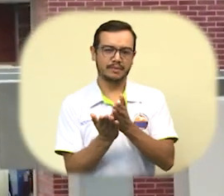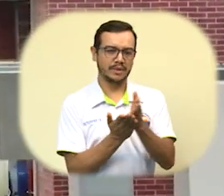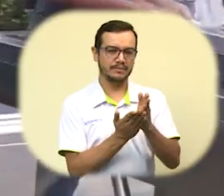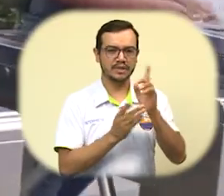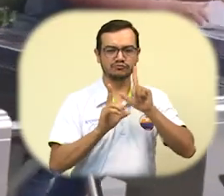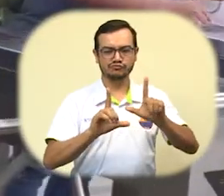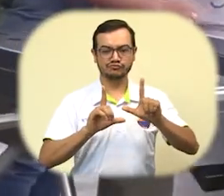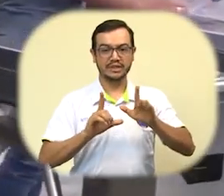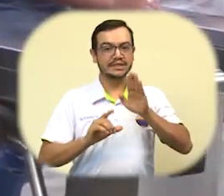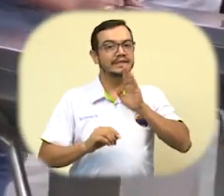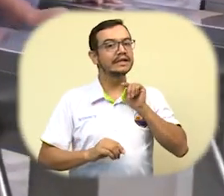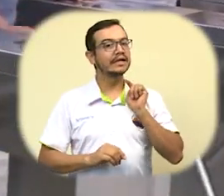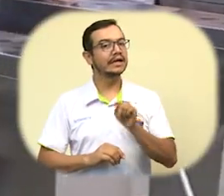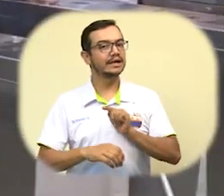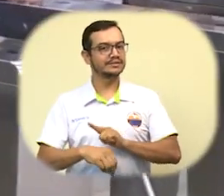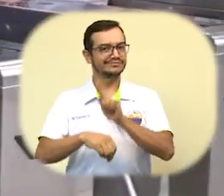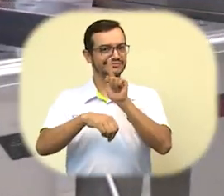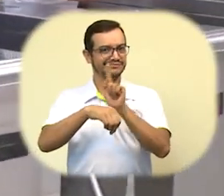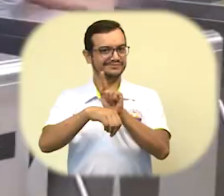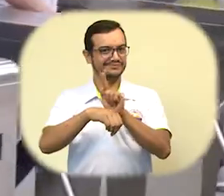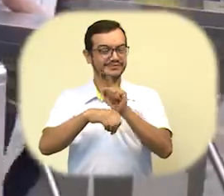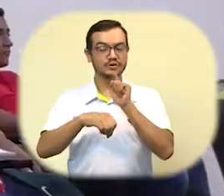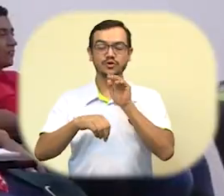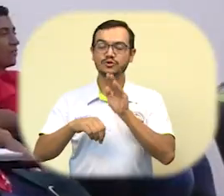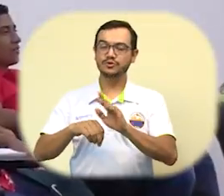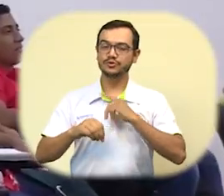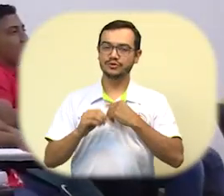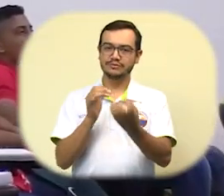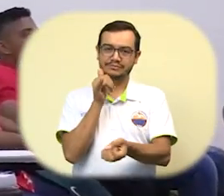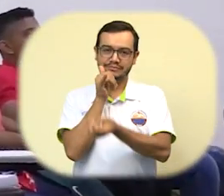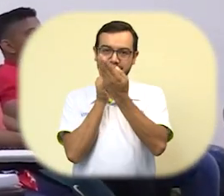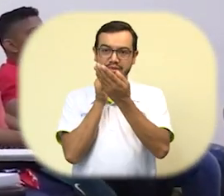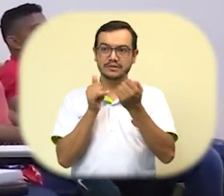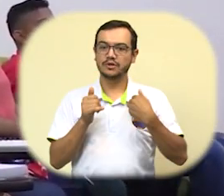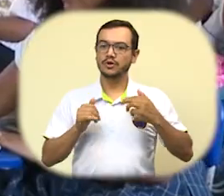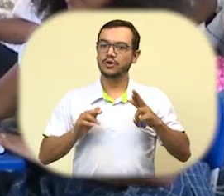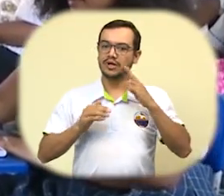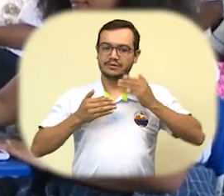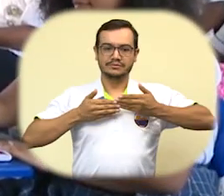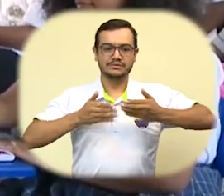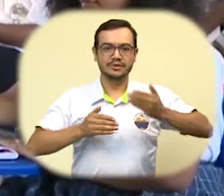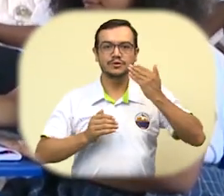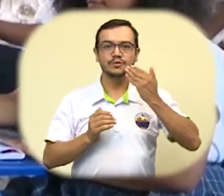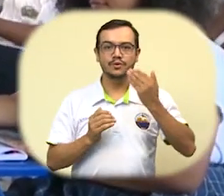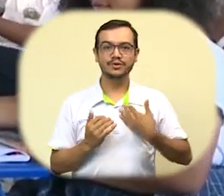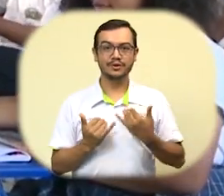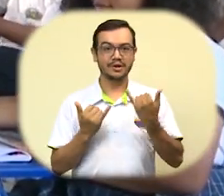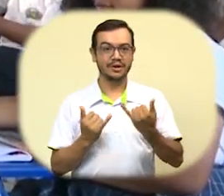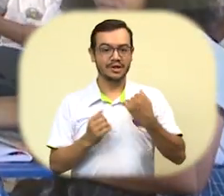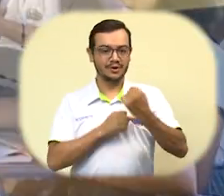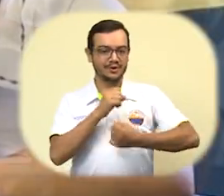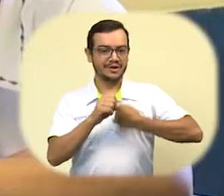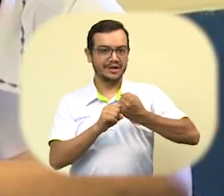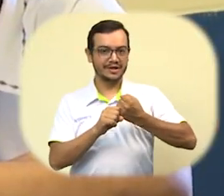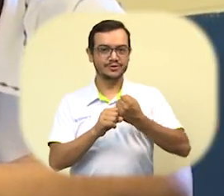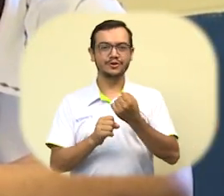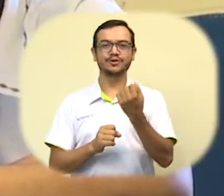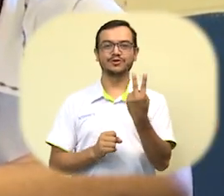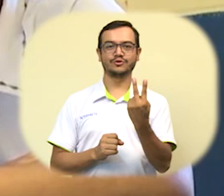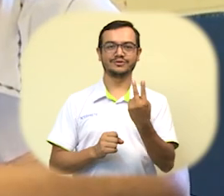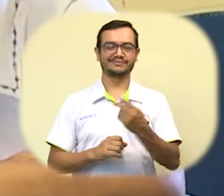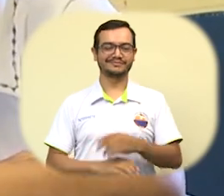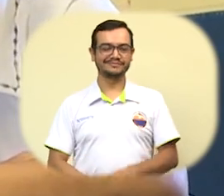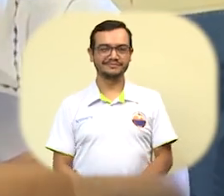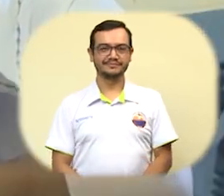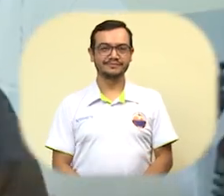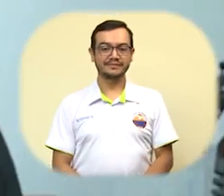pregrado y posgrado de la Facultad de Ciencias de la Educación y que espera ser ofrecida a la comunidad en el segundo semestre del presente